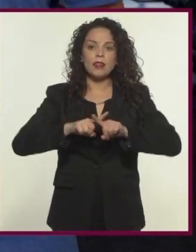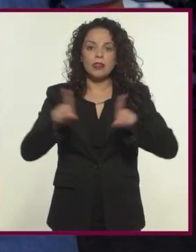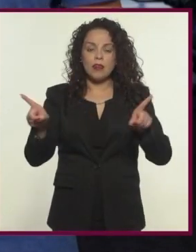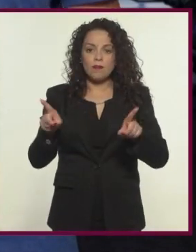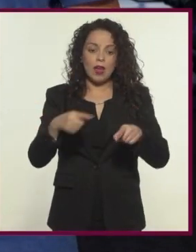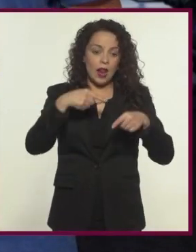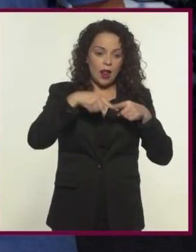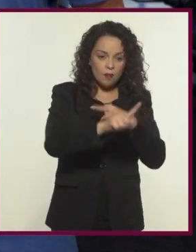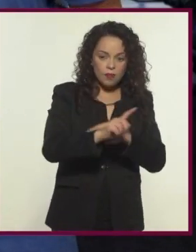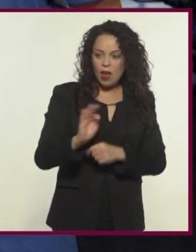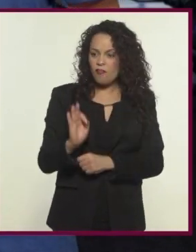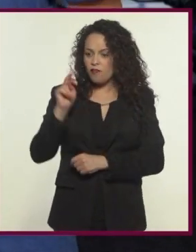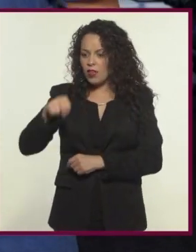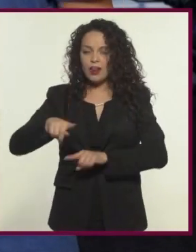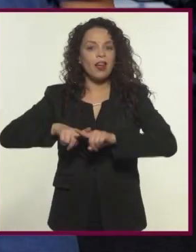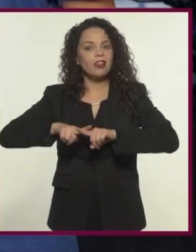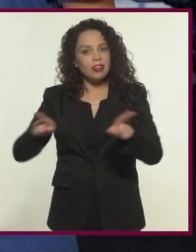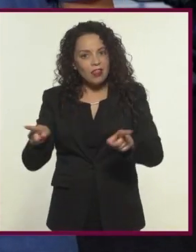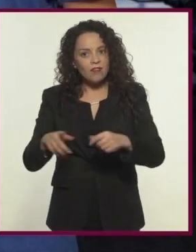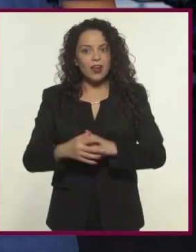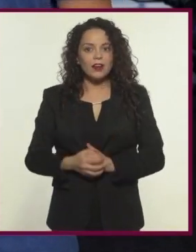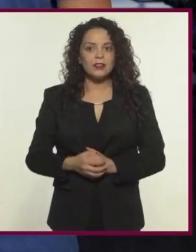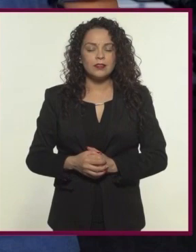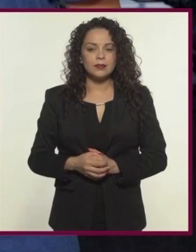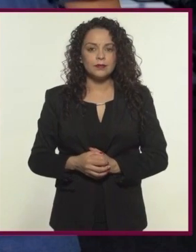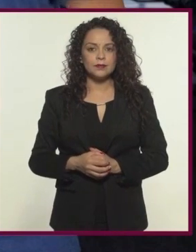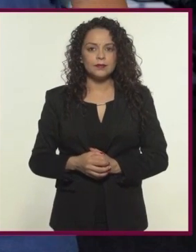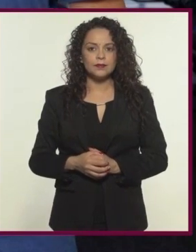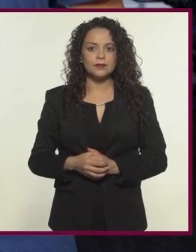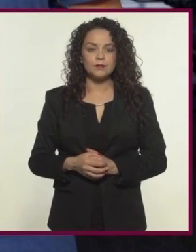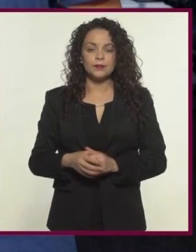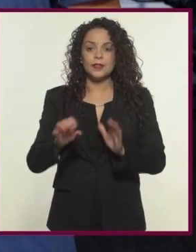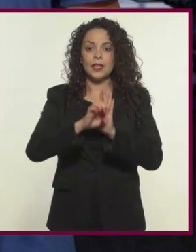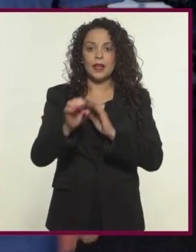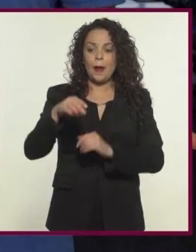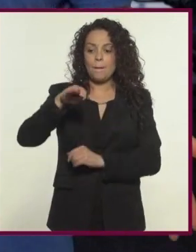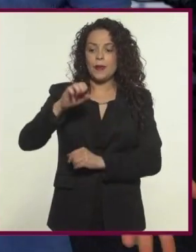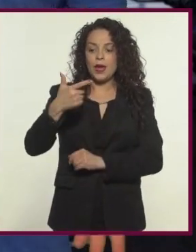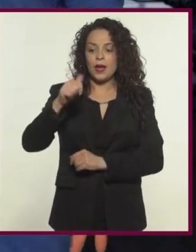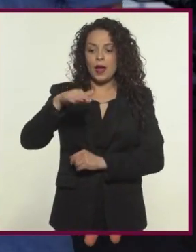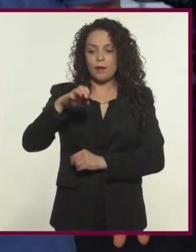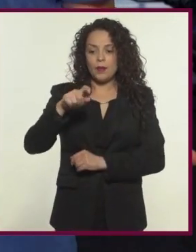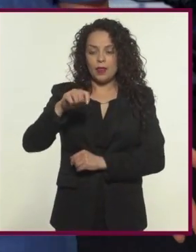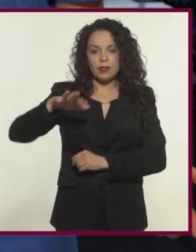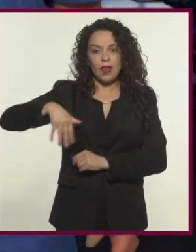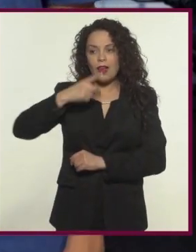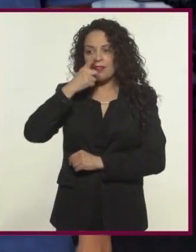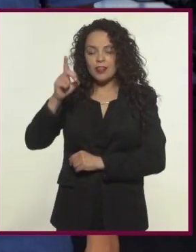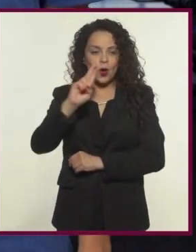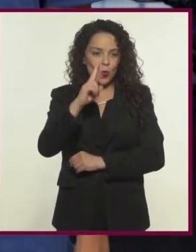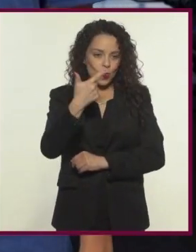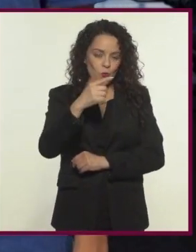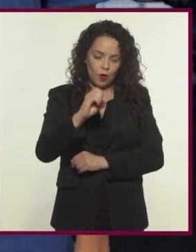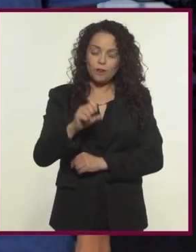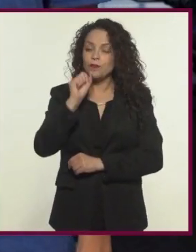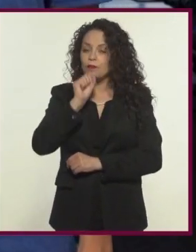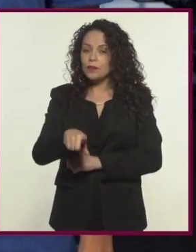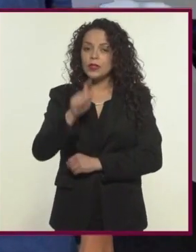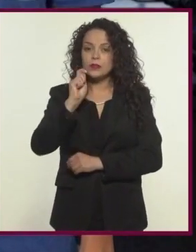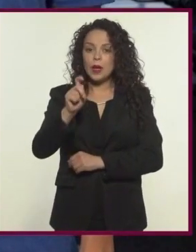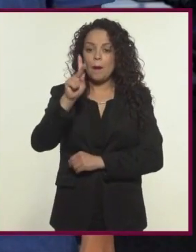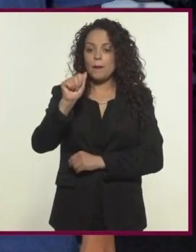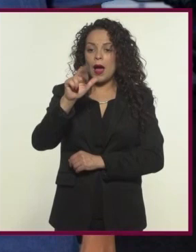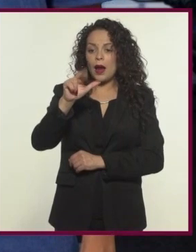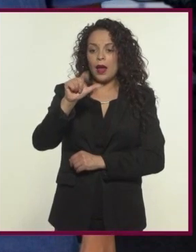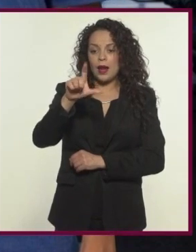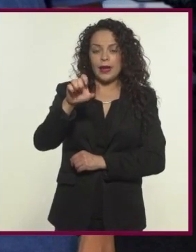de partida diferente al inicio, pero al que se llegará en algún momento de la cinta, como en Megamente que mencionó Hugo. También hay